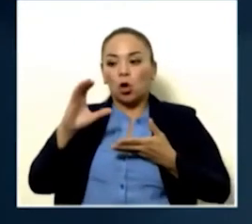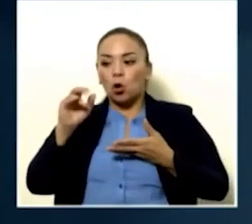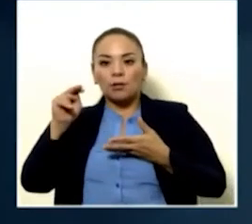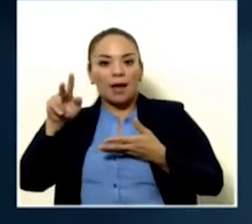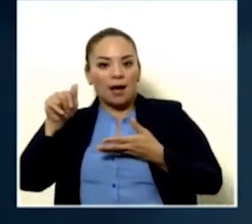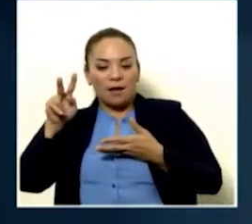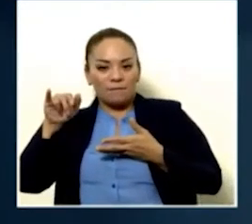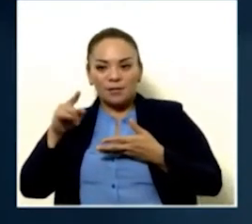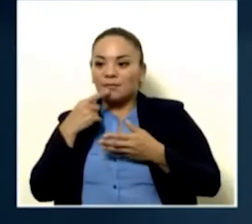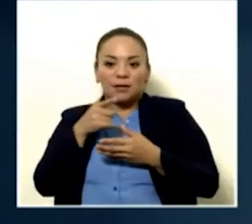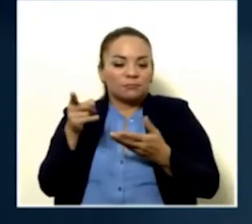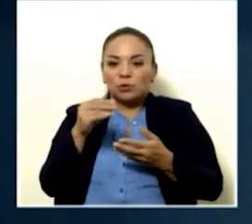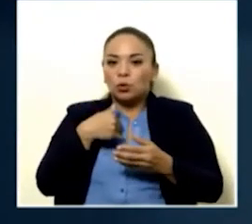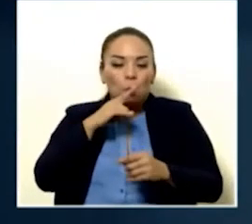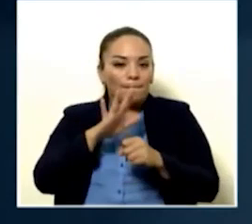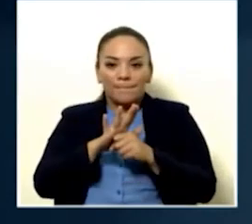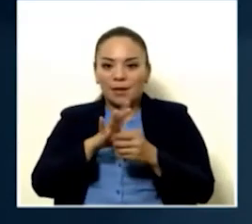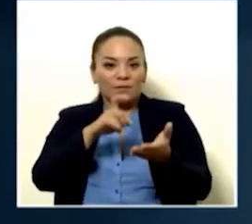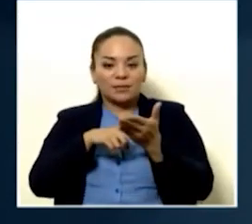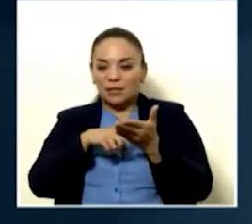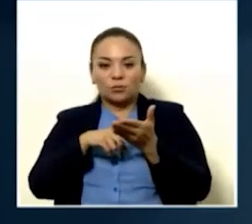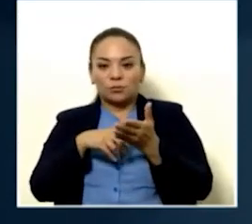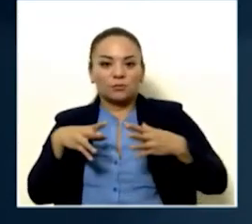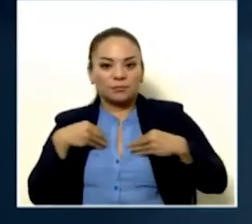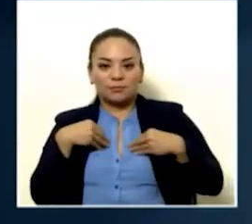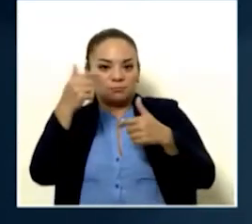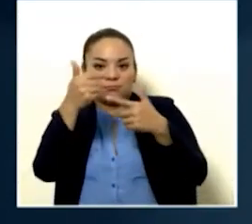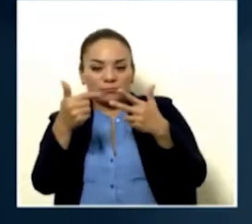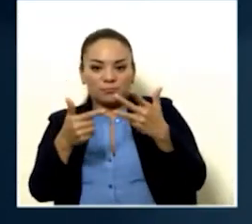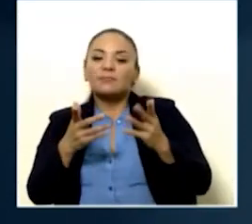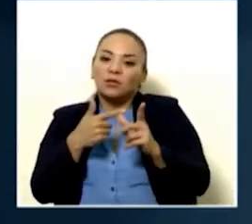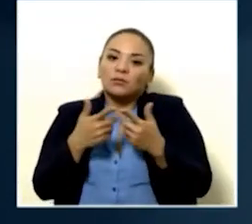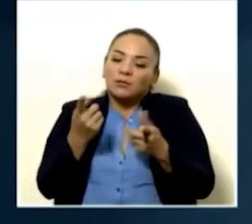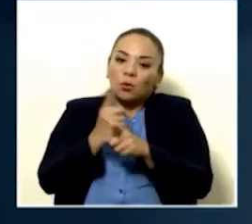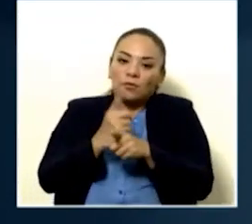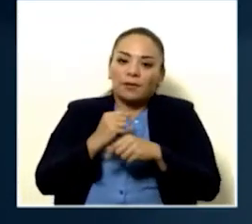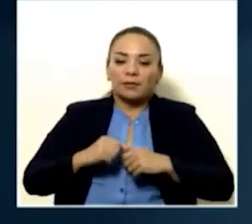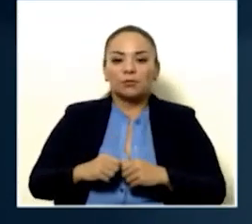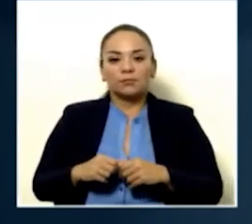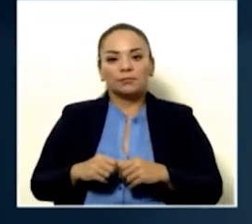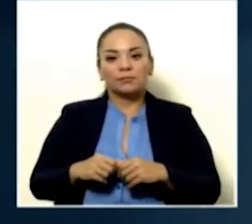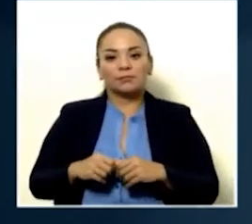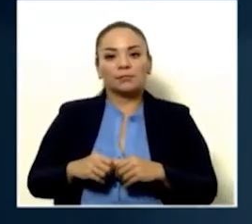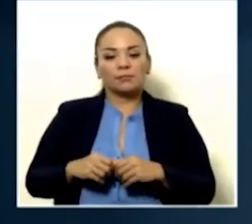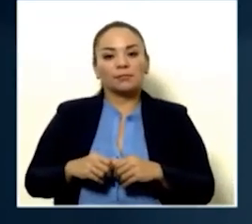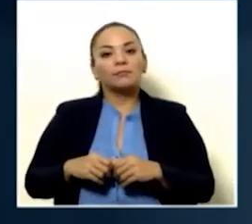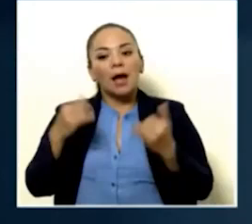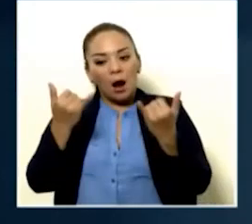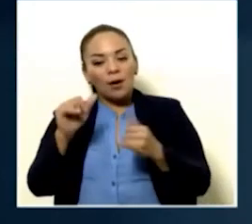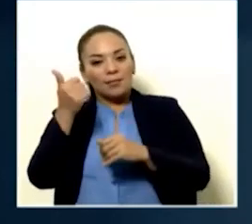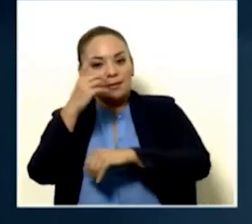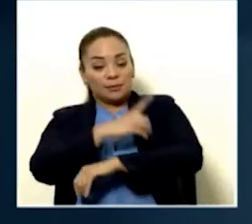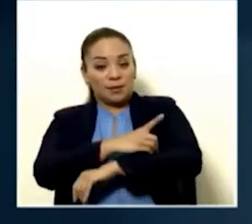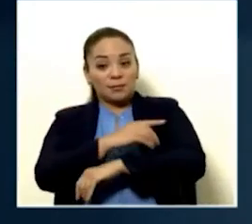no cumplía con varios de esos requisitos de admisibilidad. Entonces sí, es correcto. Están en un periodo de 10 días donde si